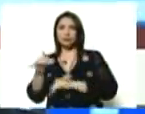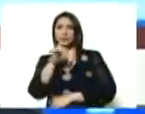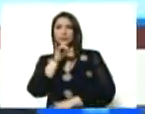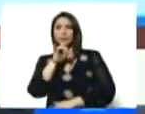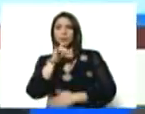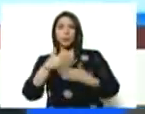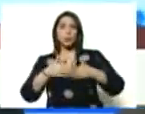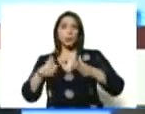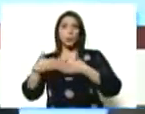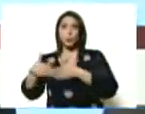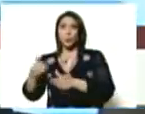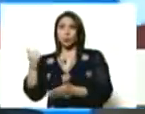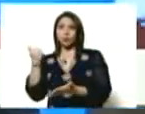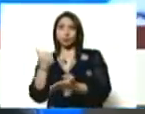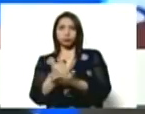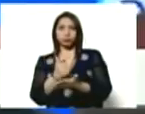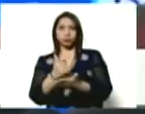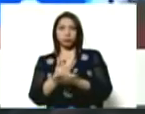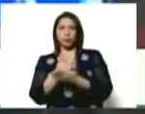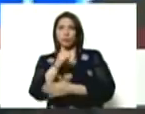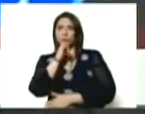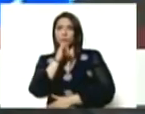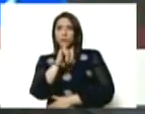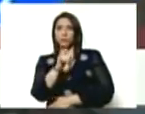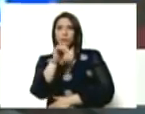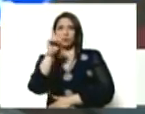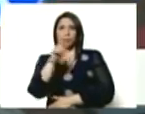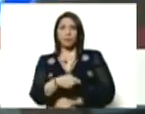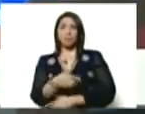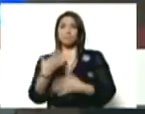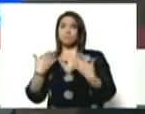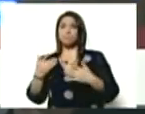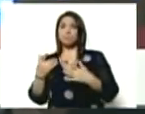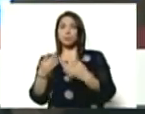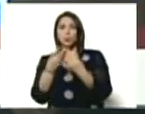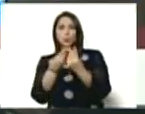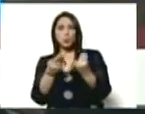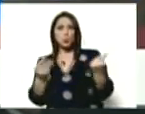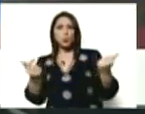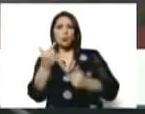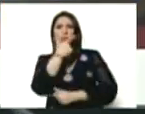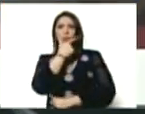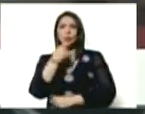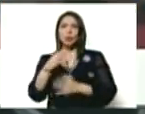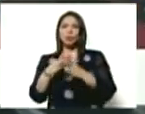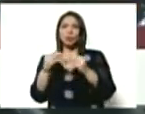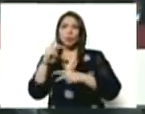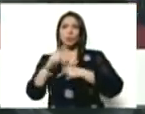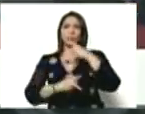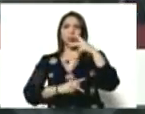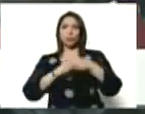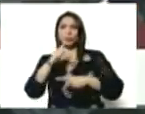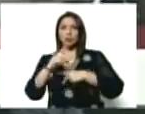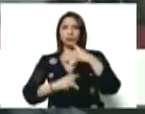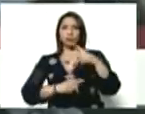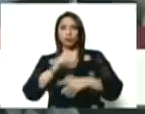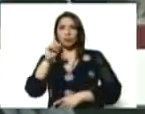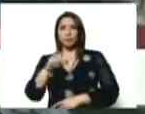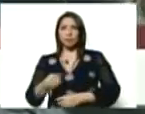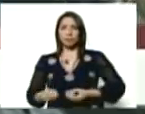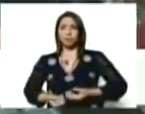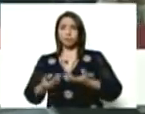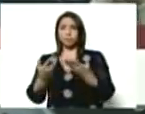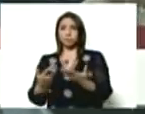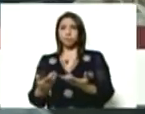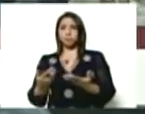disponibilidad y validación de los resultados, eficiencia, simplicidad en todo el proceso de adjudicación y proclamación de los cargos. Un